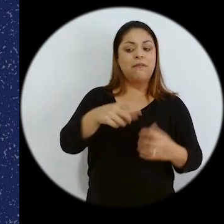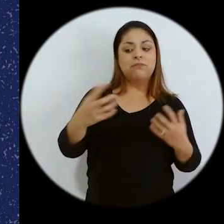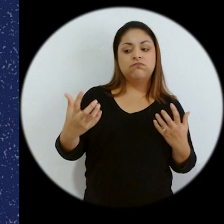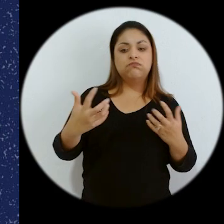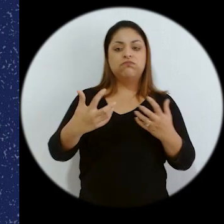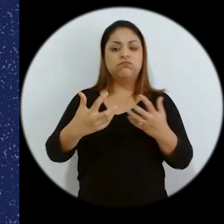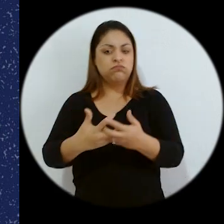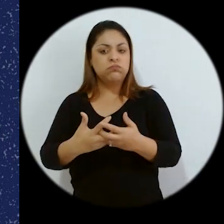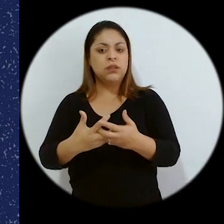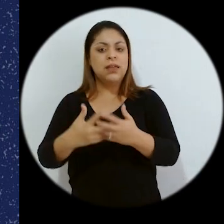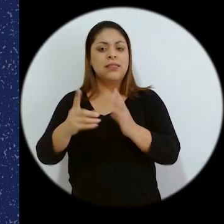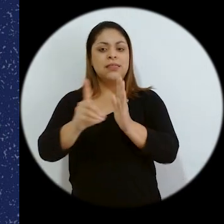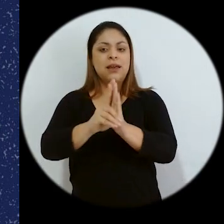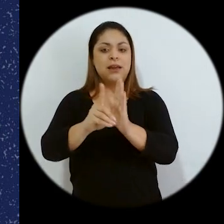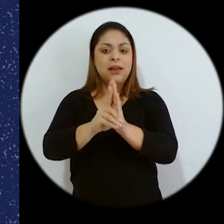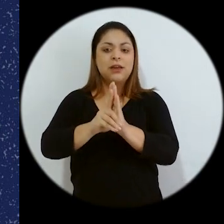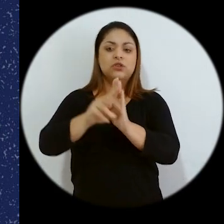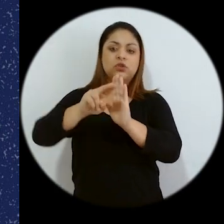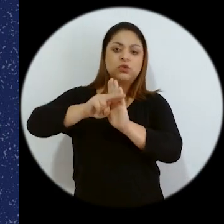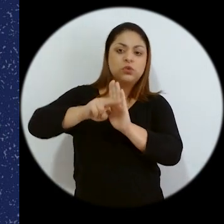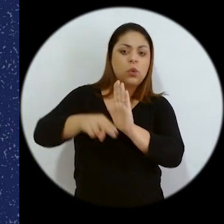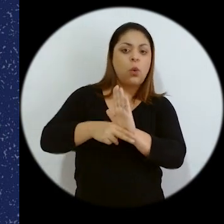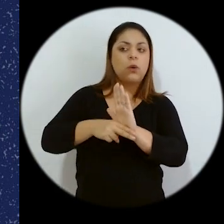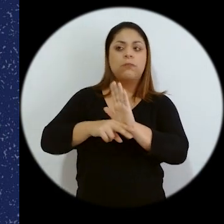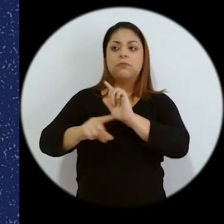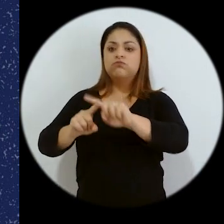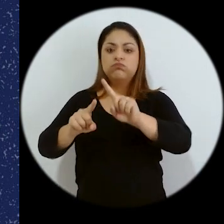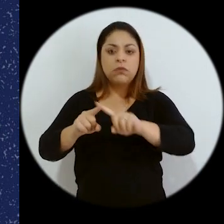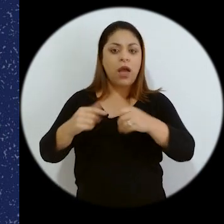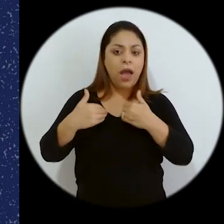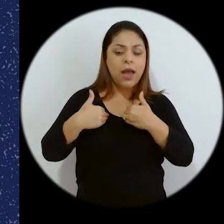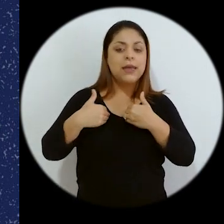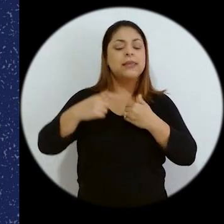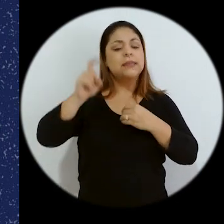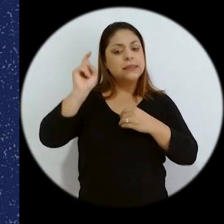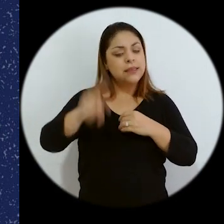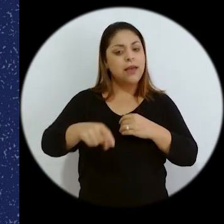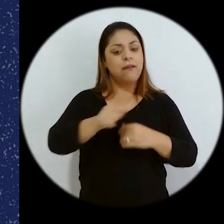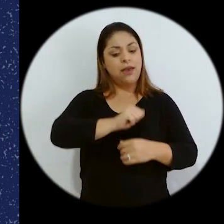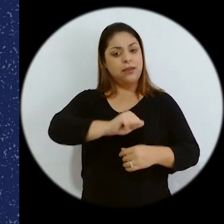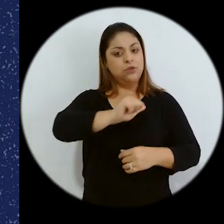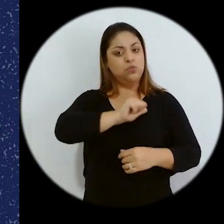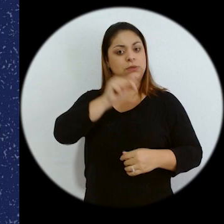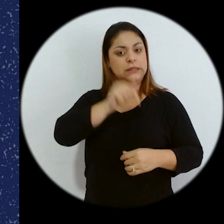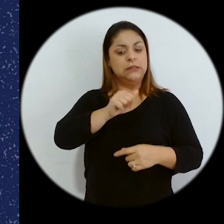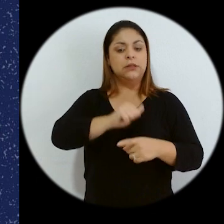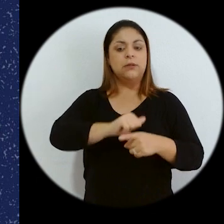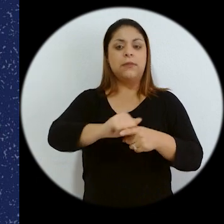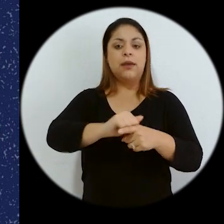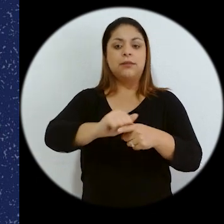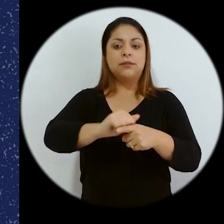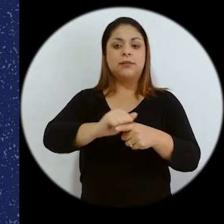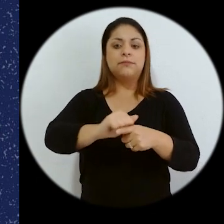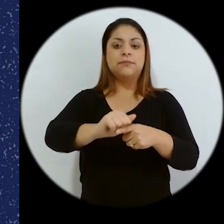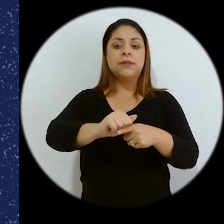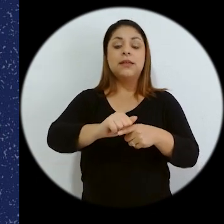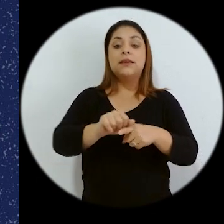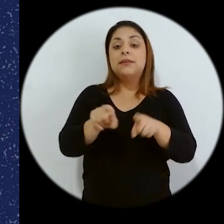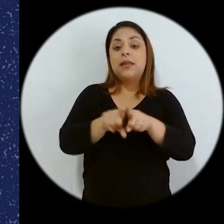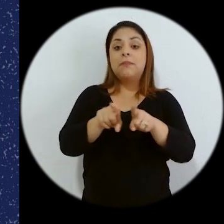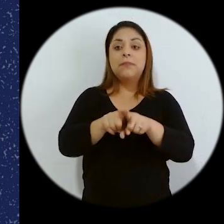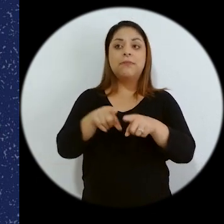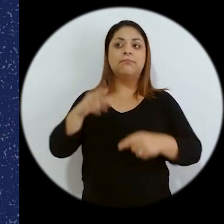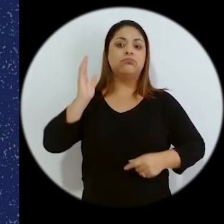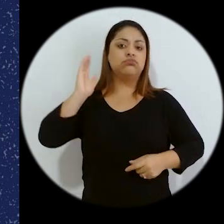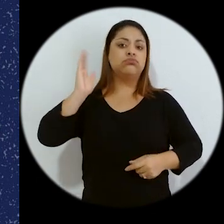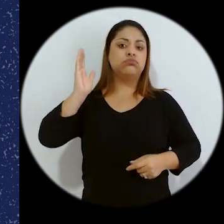con los derechos, con la normativa y con toda la legislación que puede darse en las instituciones, sino que todo eso se lleve pues a la práctica, ¿verdad?